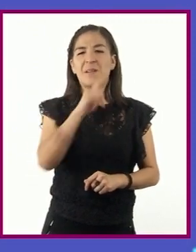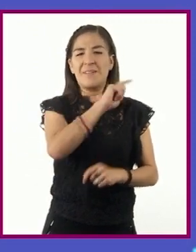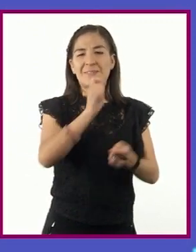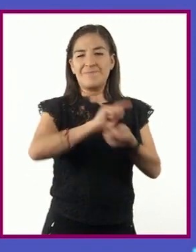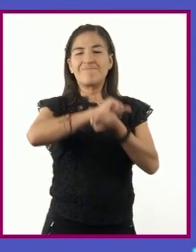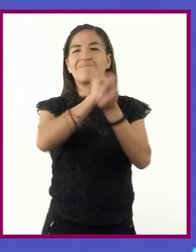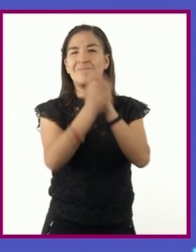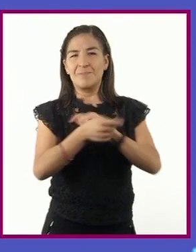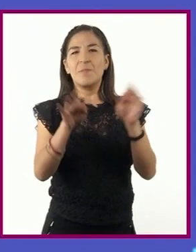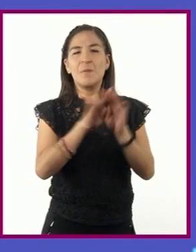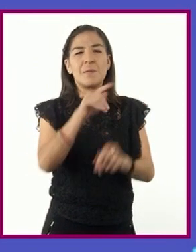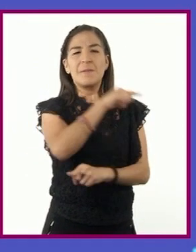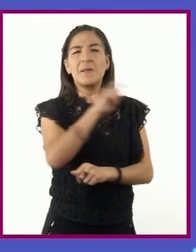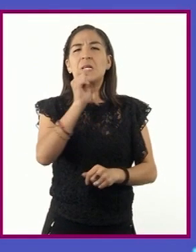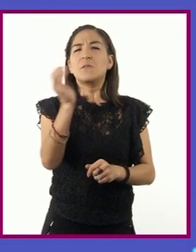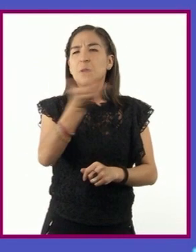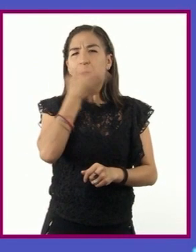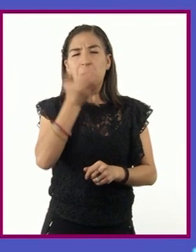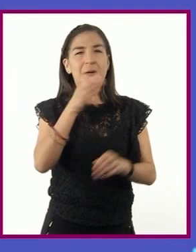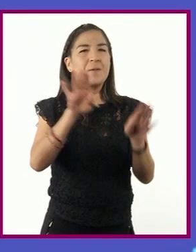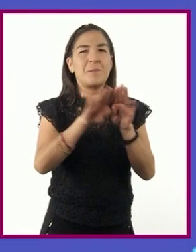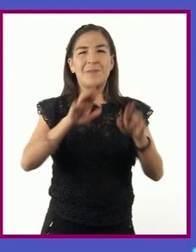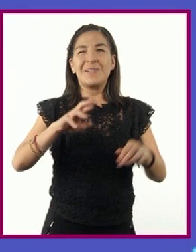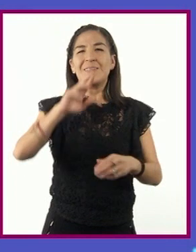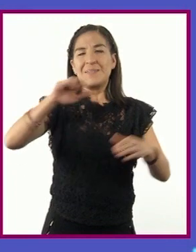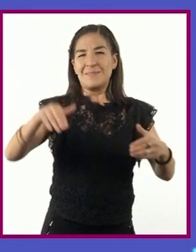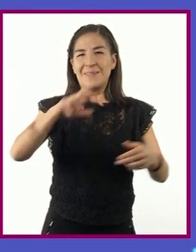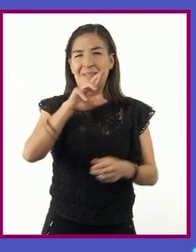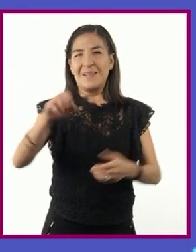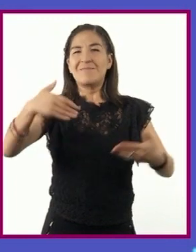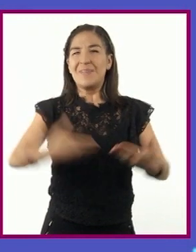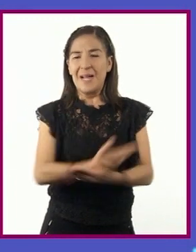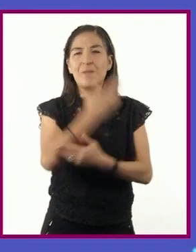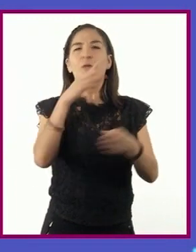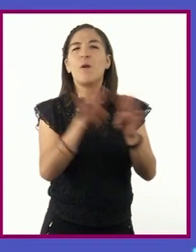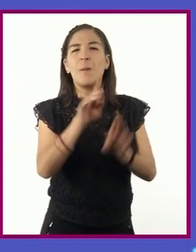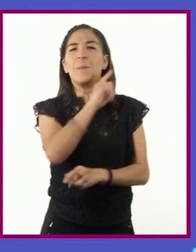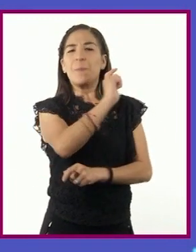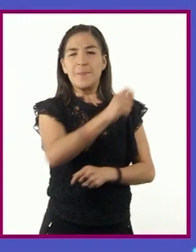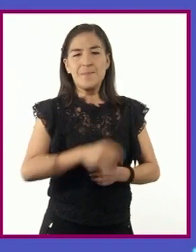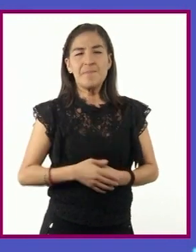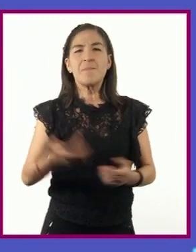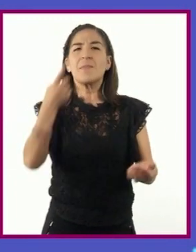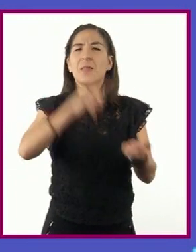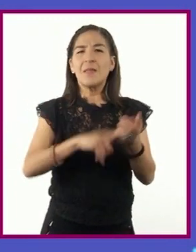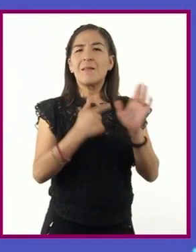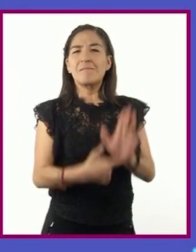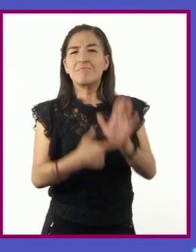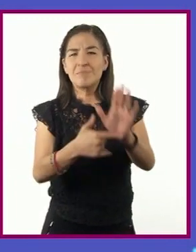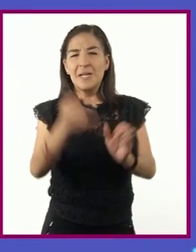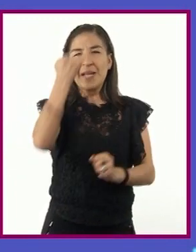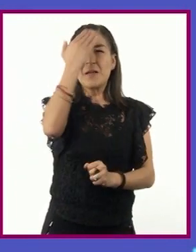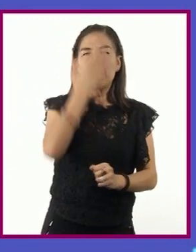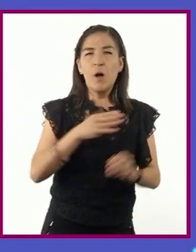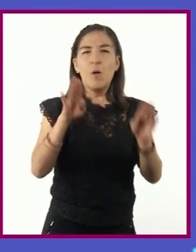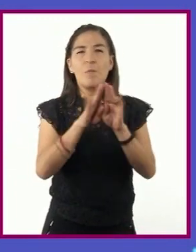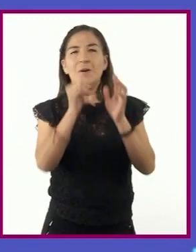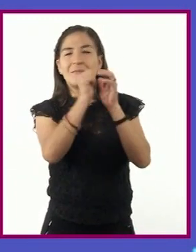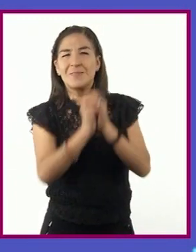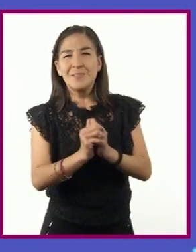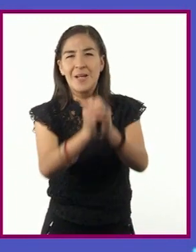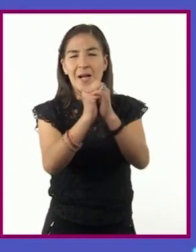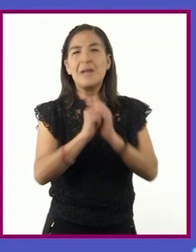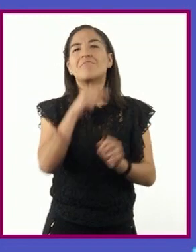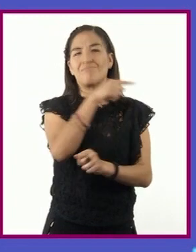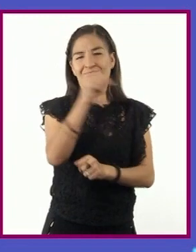clásico, que se conservó durante el Renacimiento y se trata de textos que presentaban una imagen sagrada, normalmente en